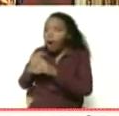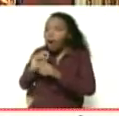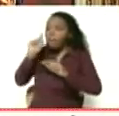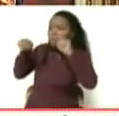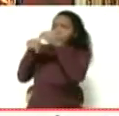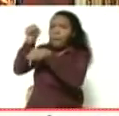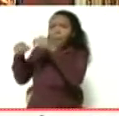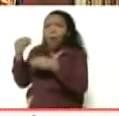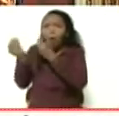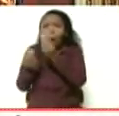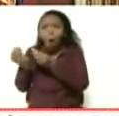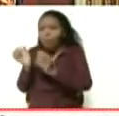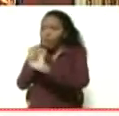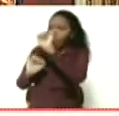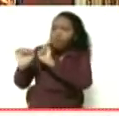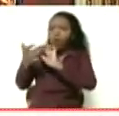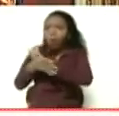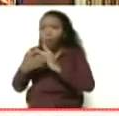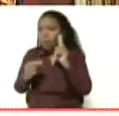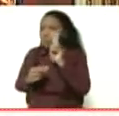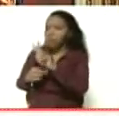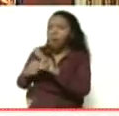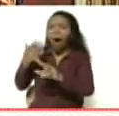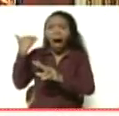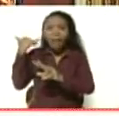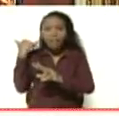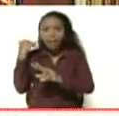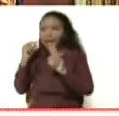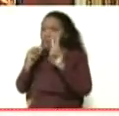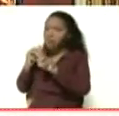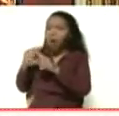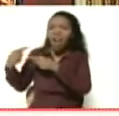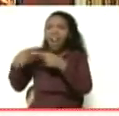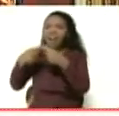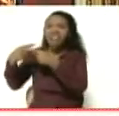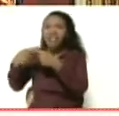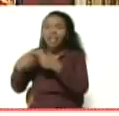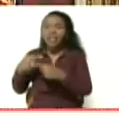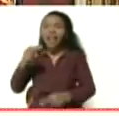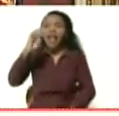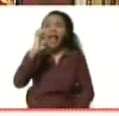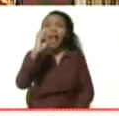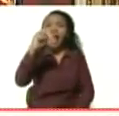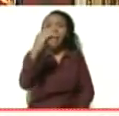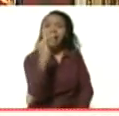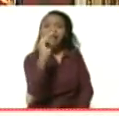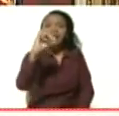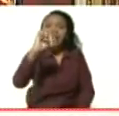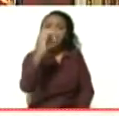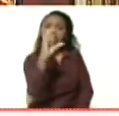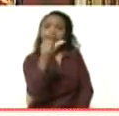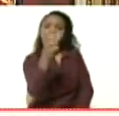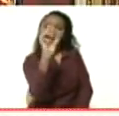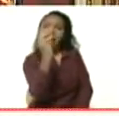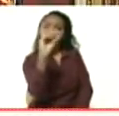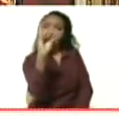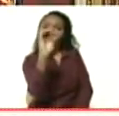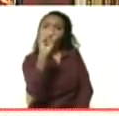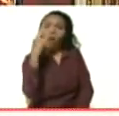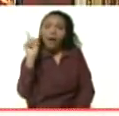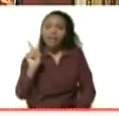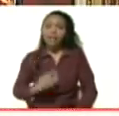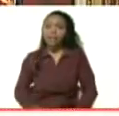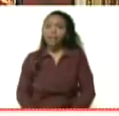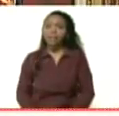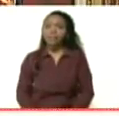otro día veíamos la batalla de Leningrado, una película antigua rusa, de